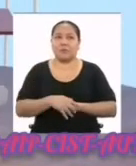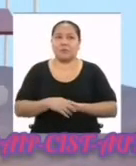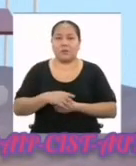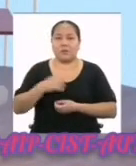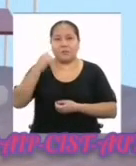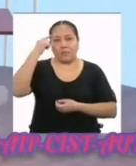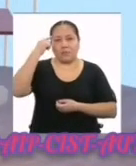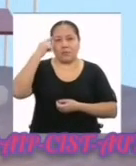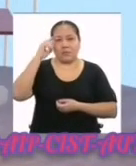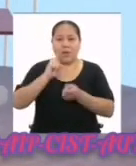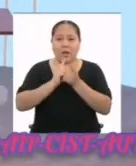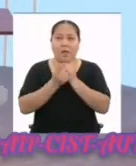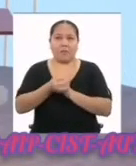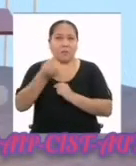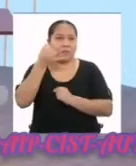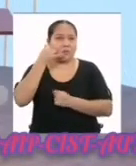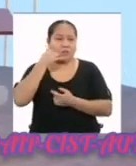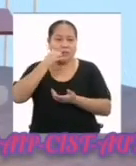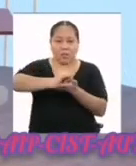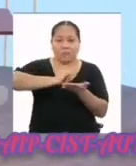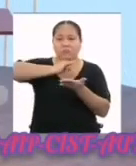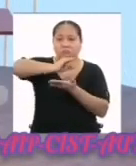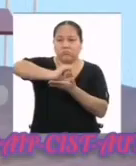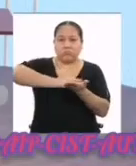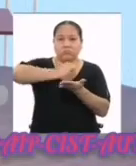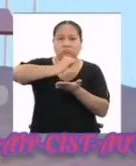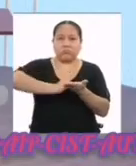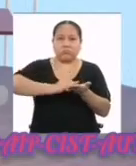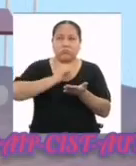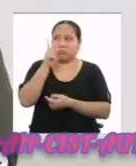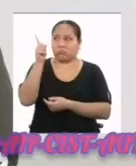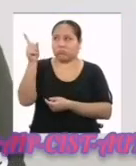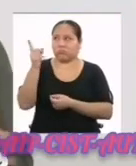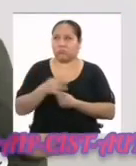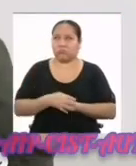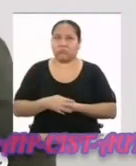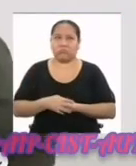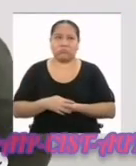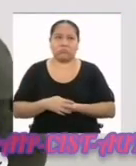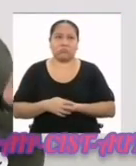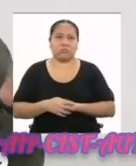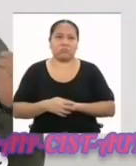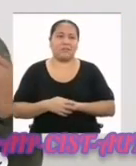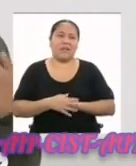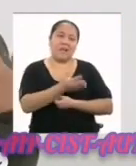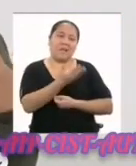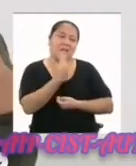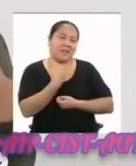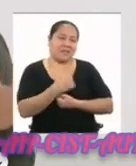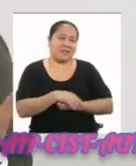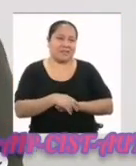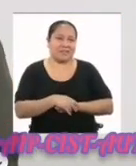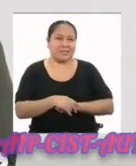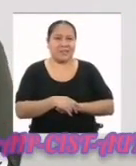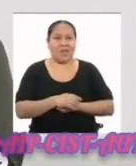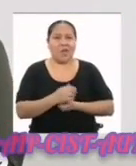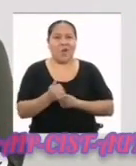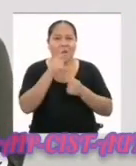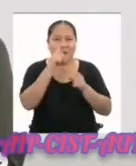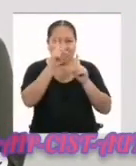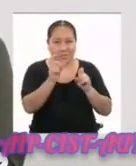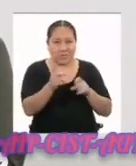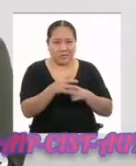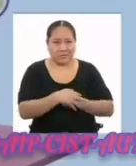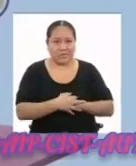le voy a cambiar de celular porque todos los mensajes que me están llegando son para usted. A ver, ¿qué pregunta